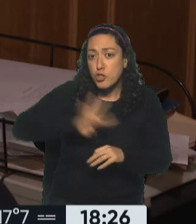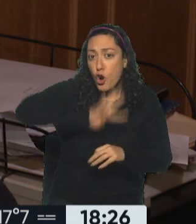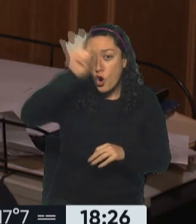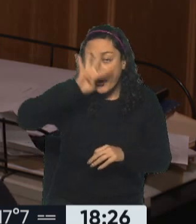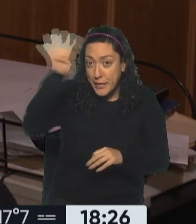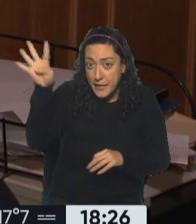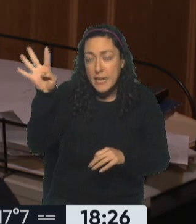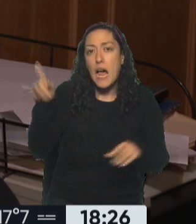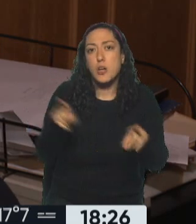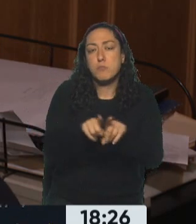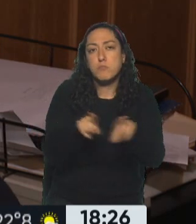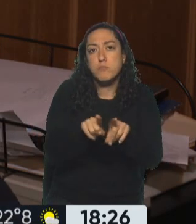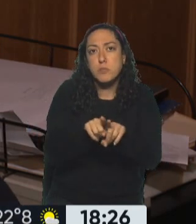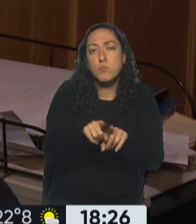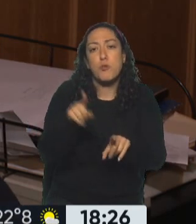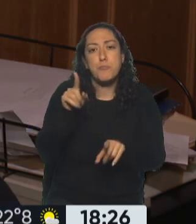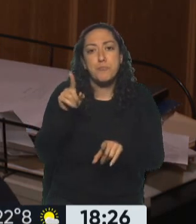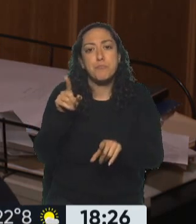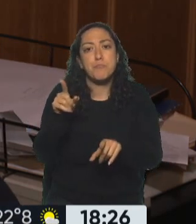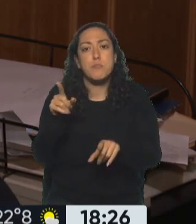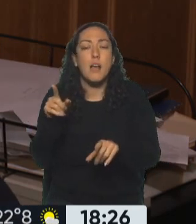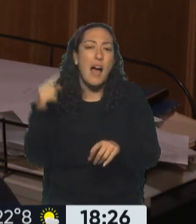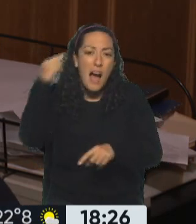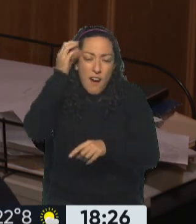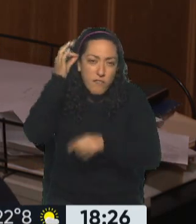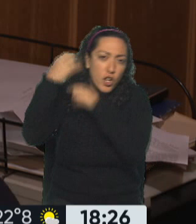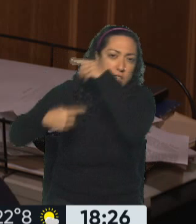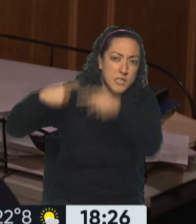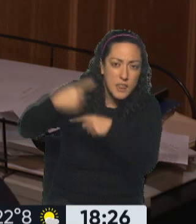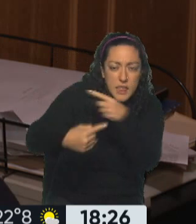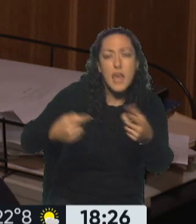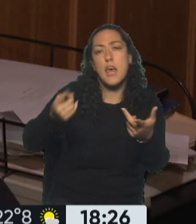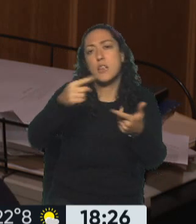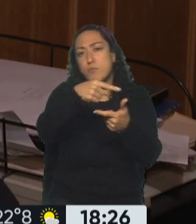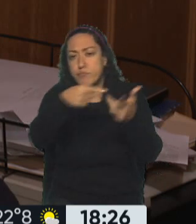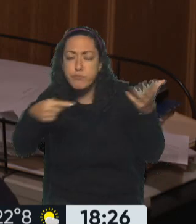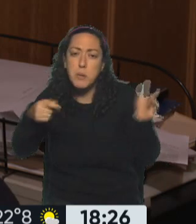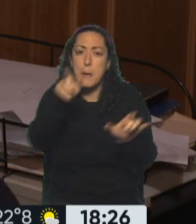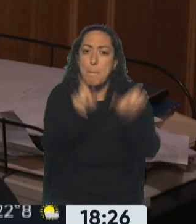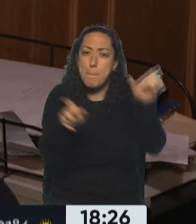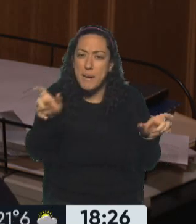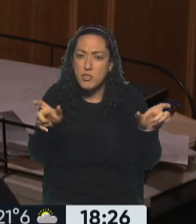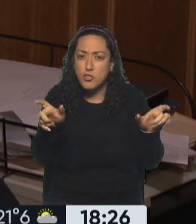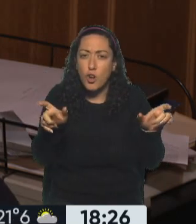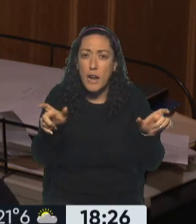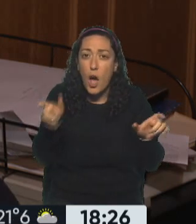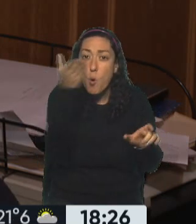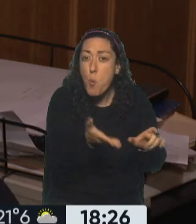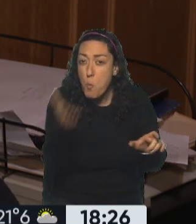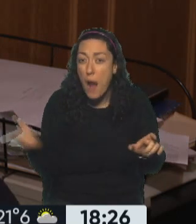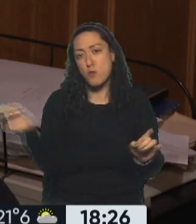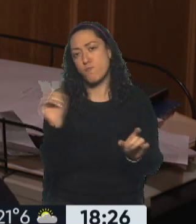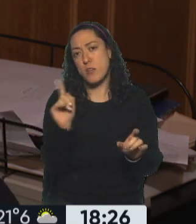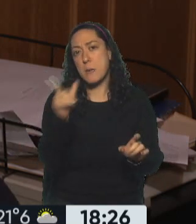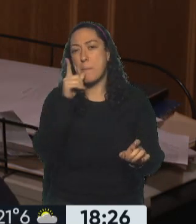José Ingeniero, por ejemplo, o los afrodescendientes, estaban considerados menos que humanos.